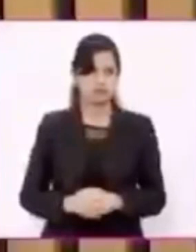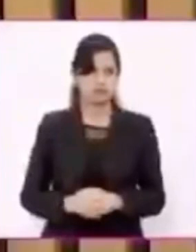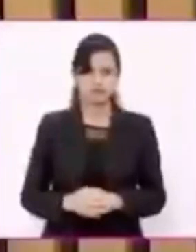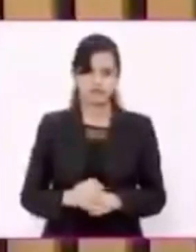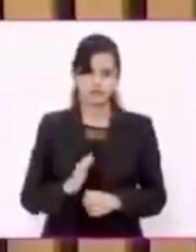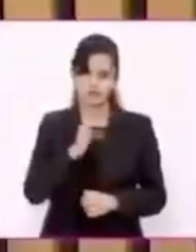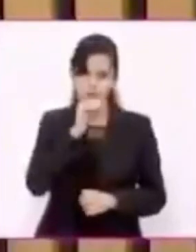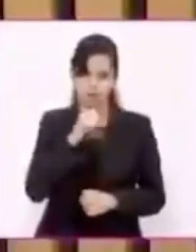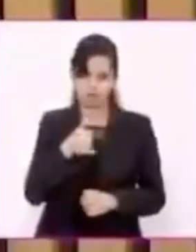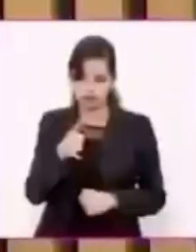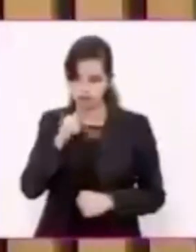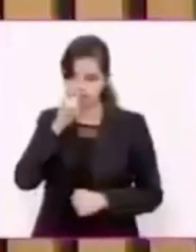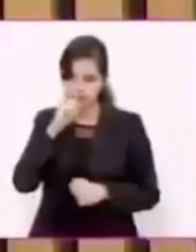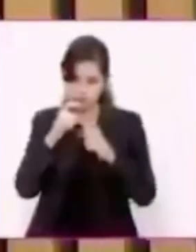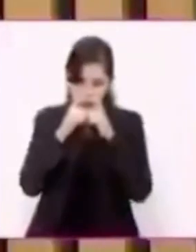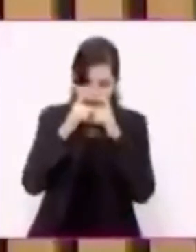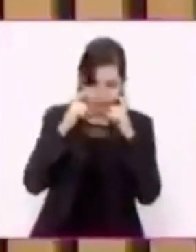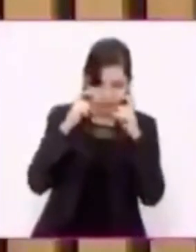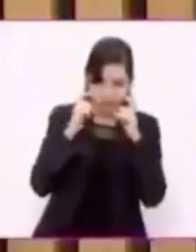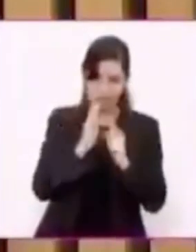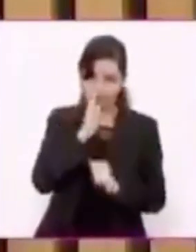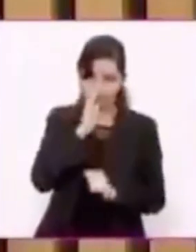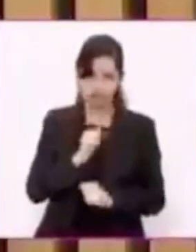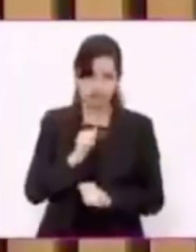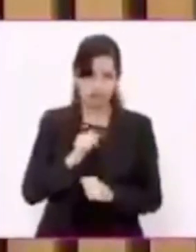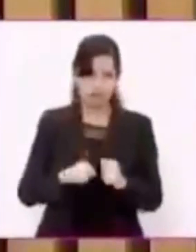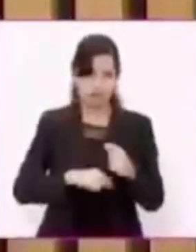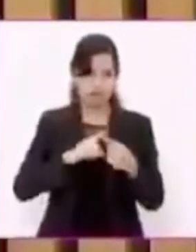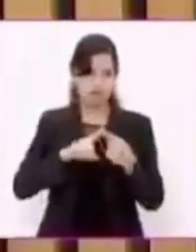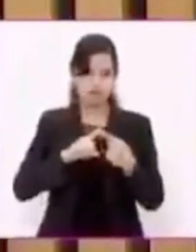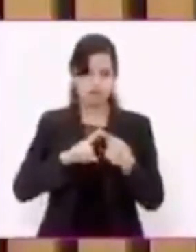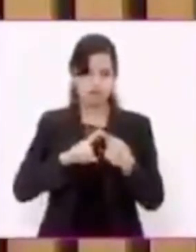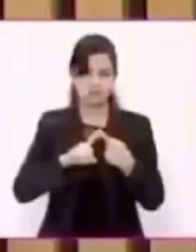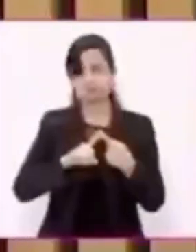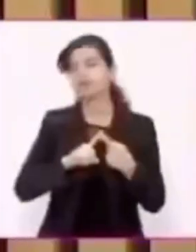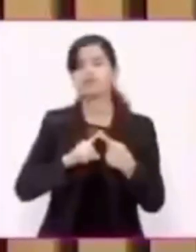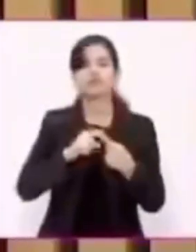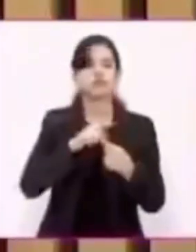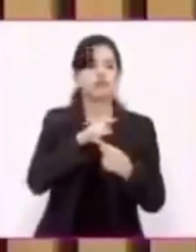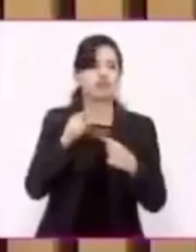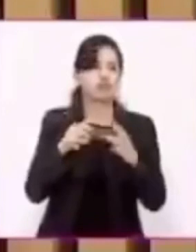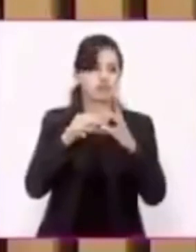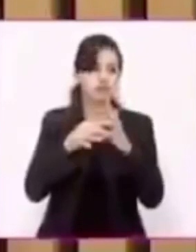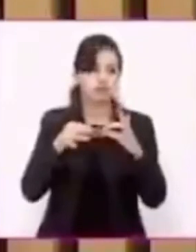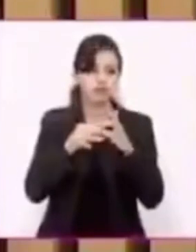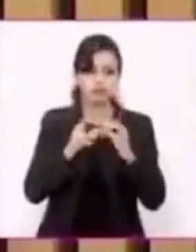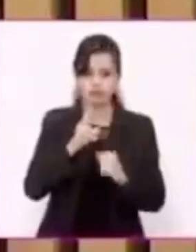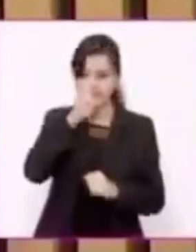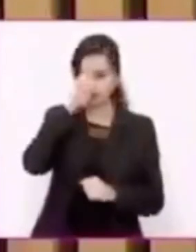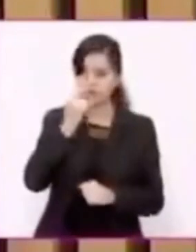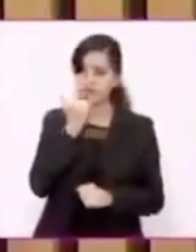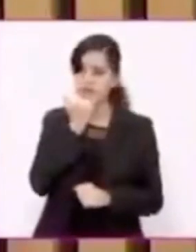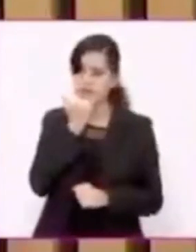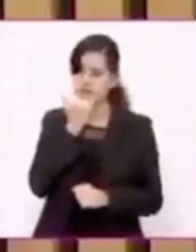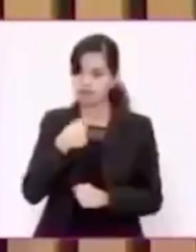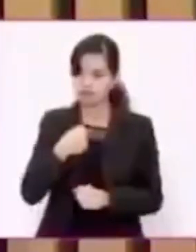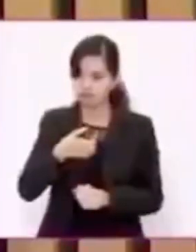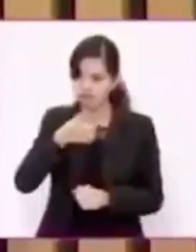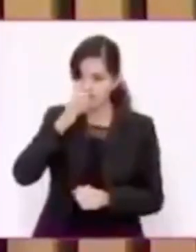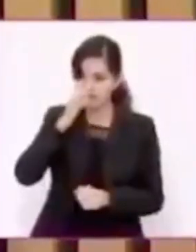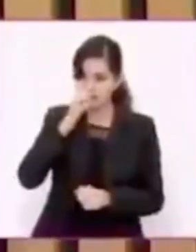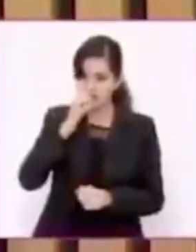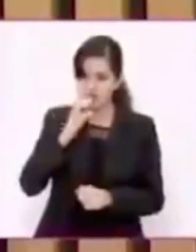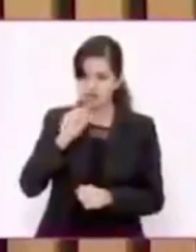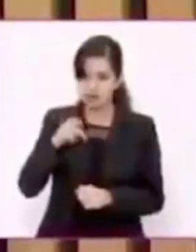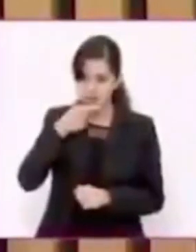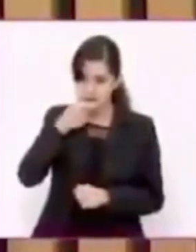No puedo tomar agua con el cubrebocas puesto. Primero, cuando se habla de violencia de género, Perdón, no se está tomando usa. agua, está hablando,